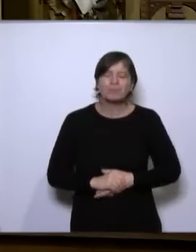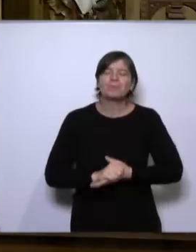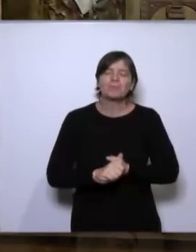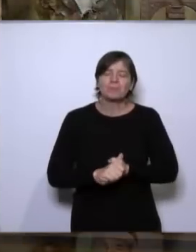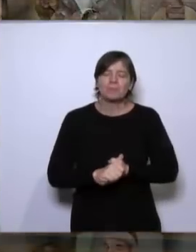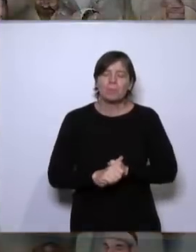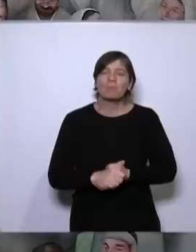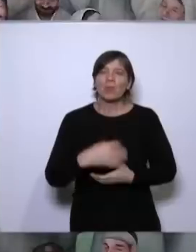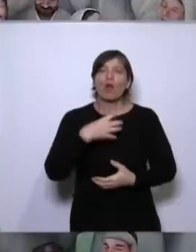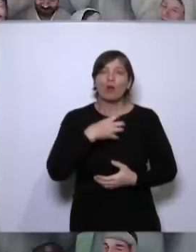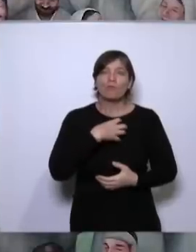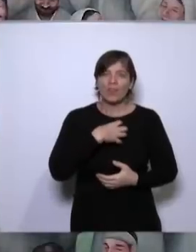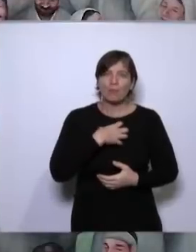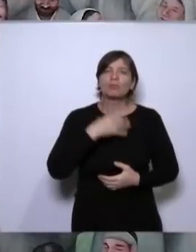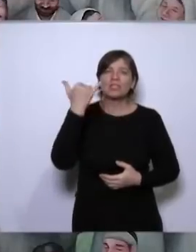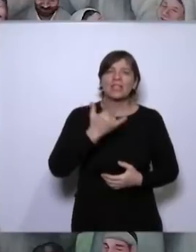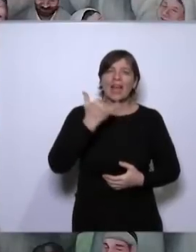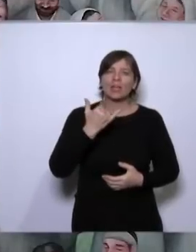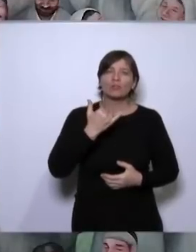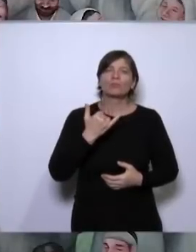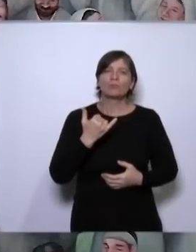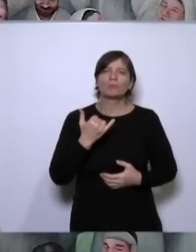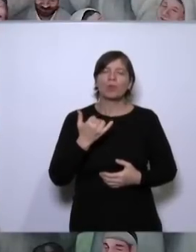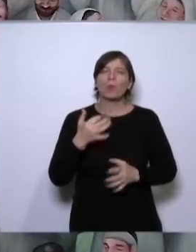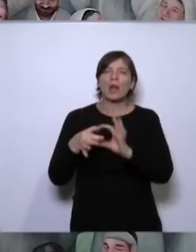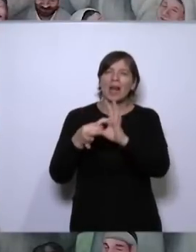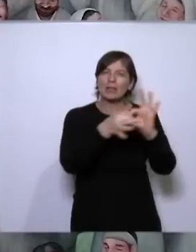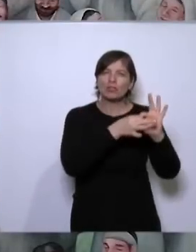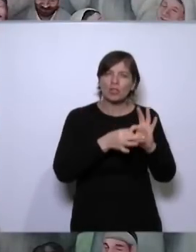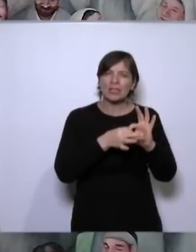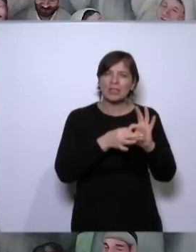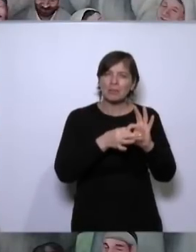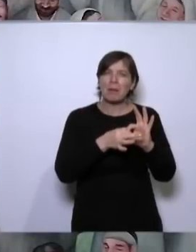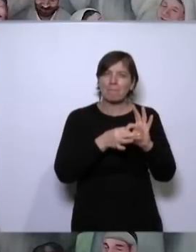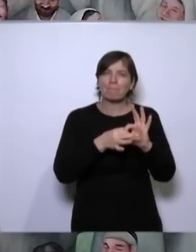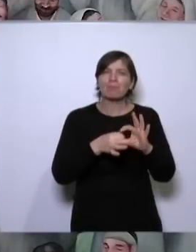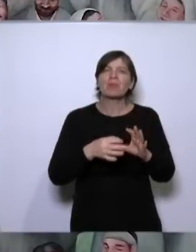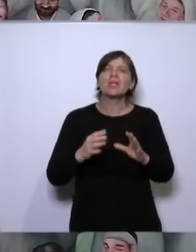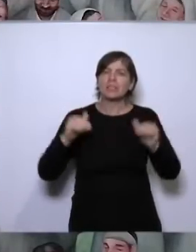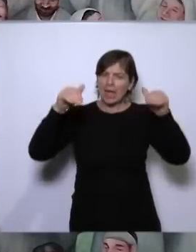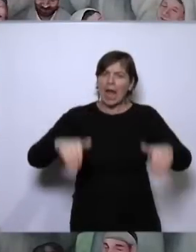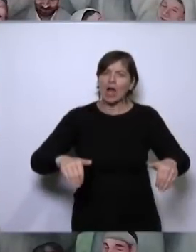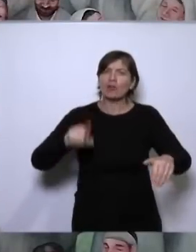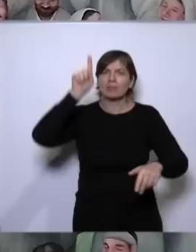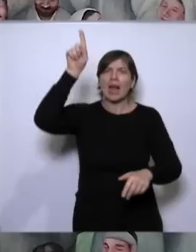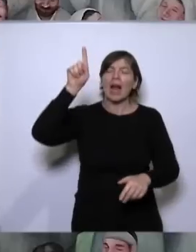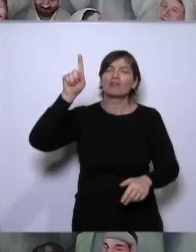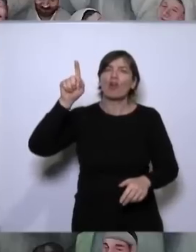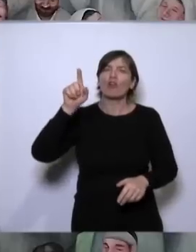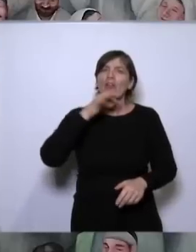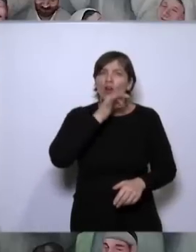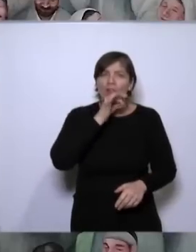entre ellos y nosotros. Ellos ya han llegado al trono del Cordero. Nosotros